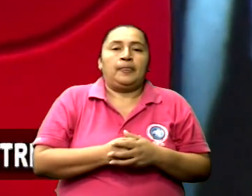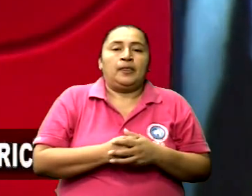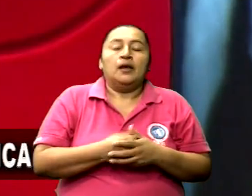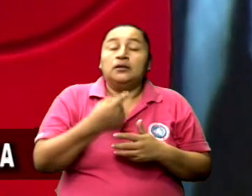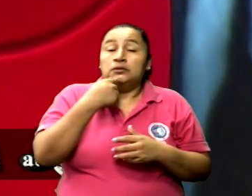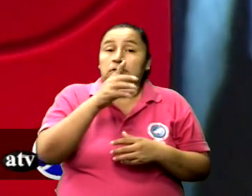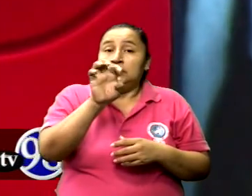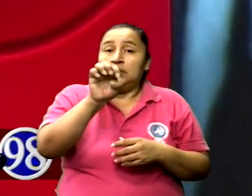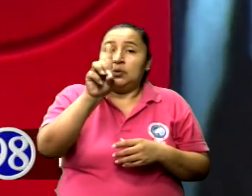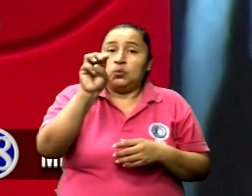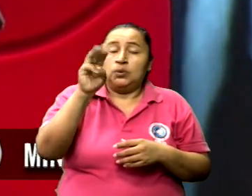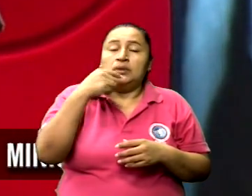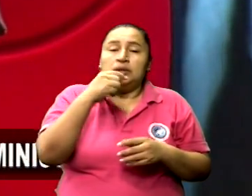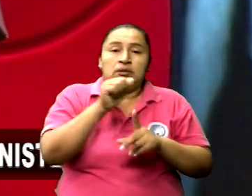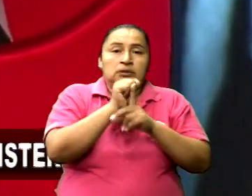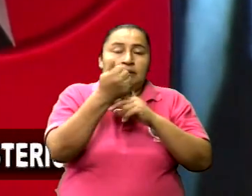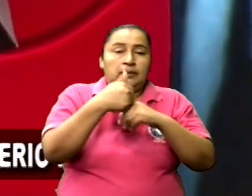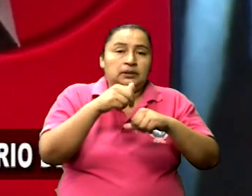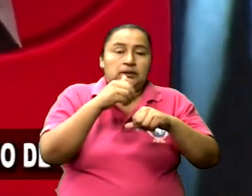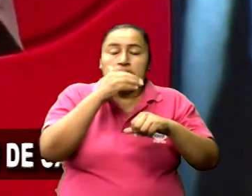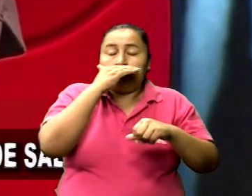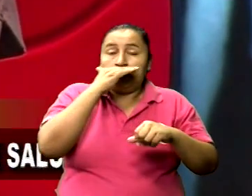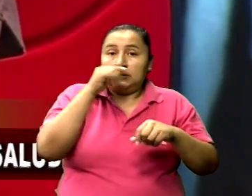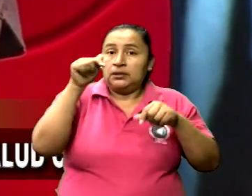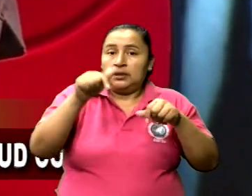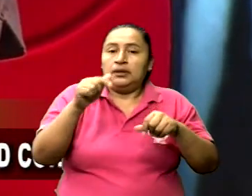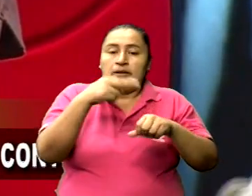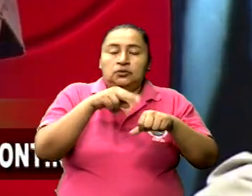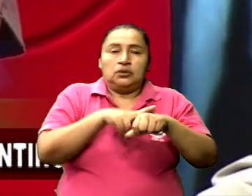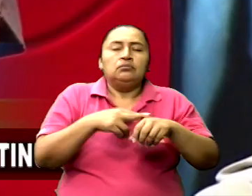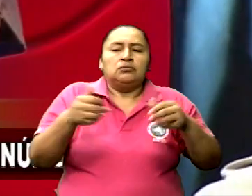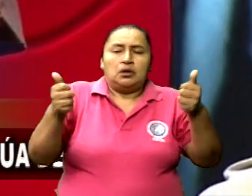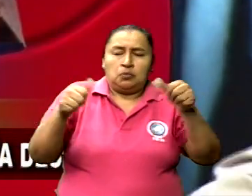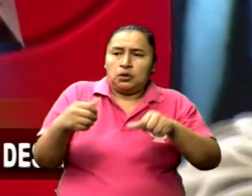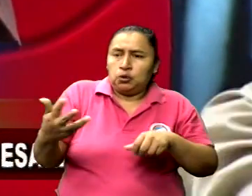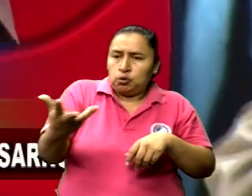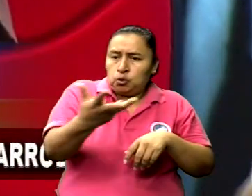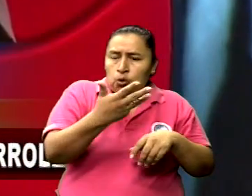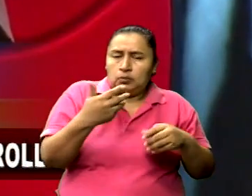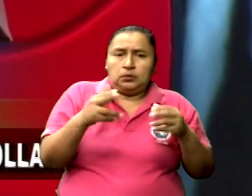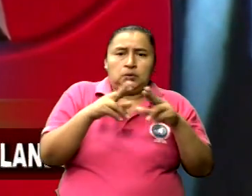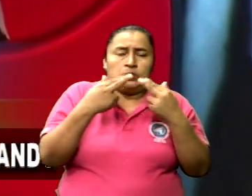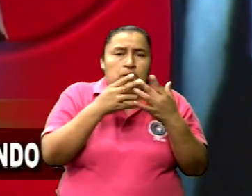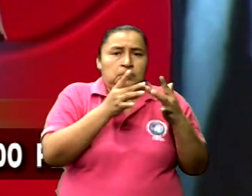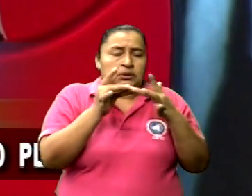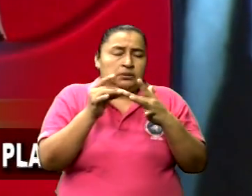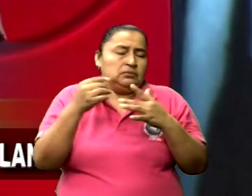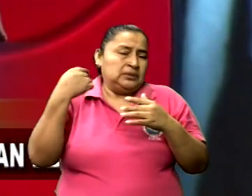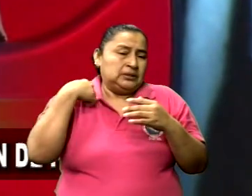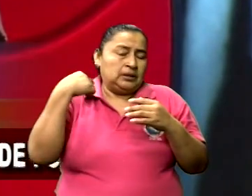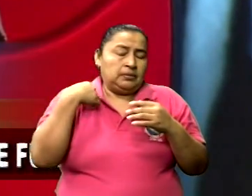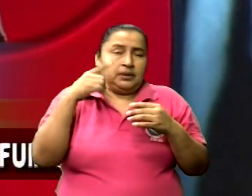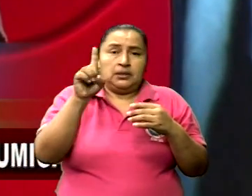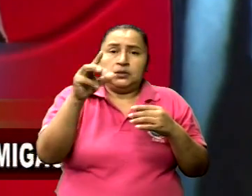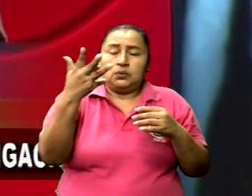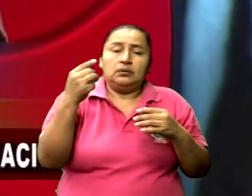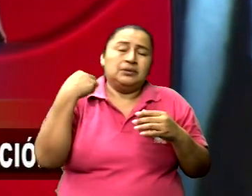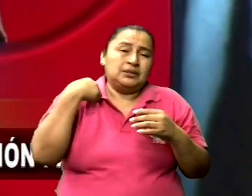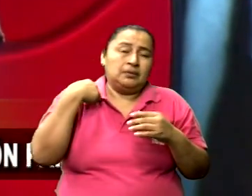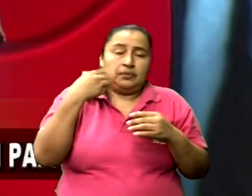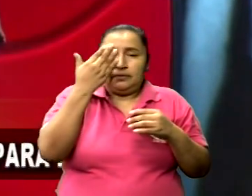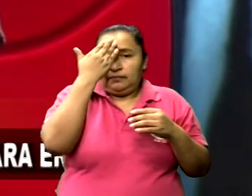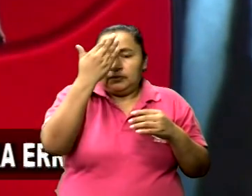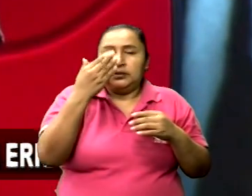Sandinista Nacional, habiendo comprobado el quórum de esta sesión especial, siempre 19, siempre al